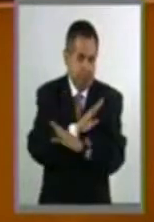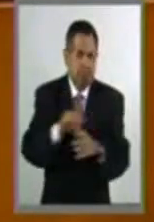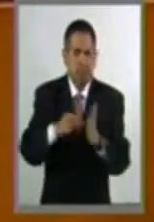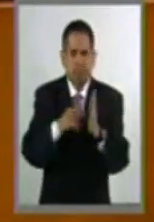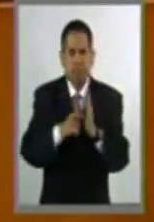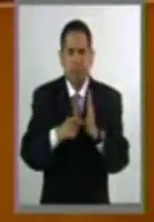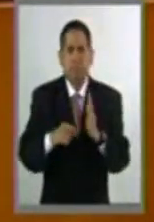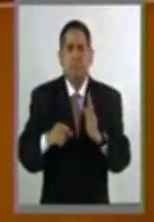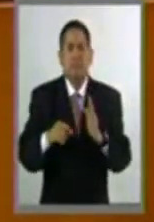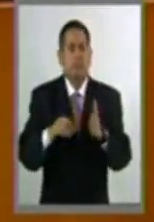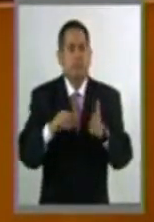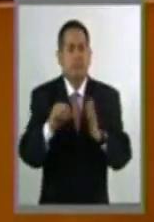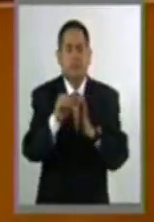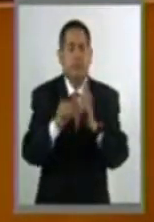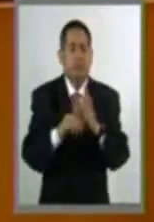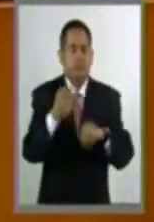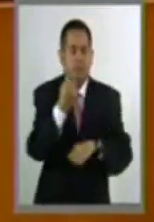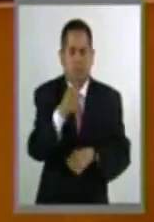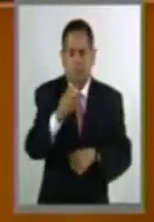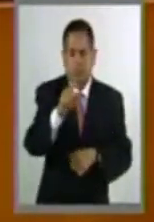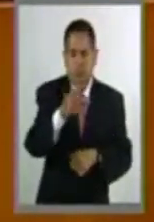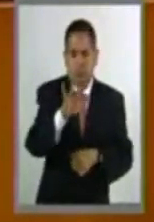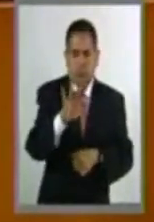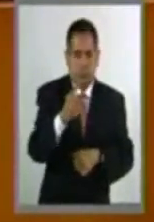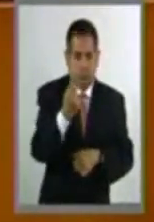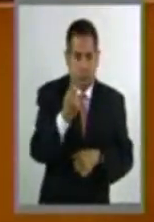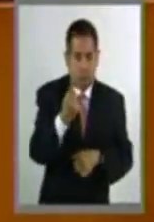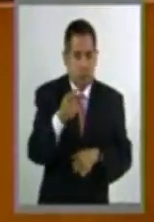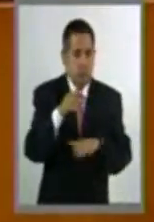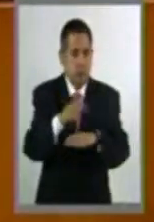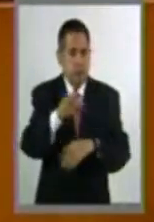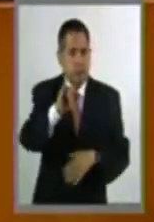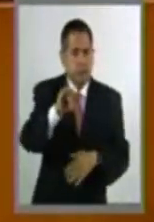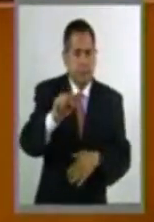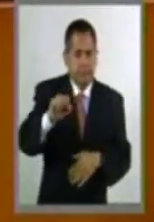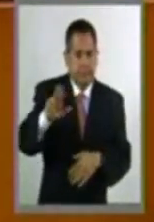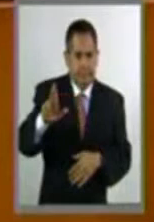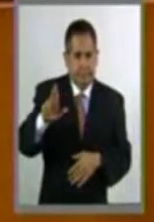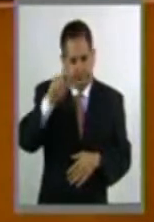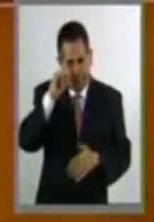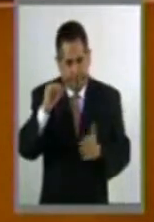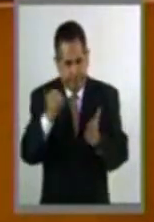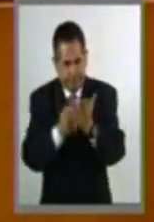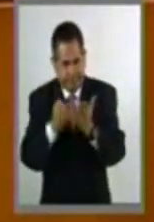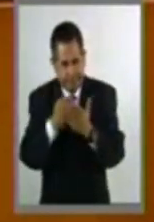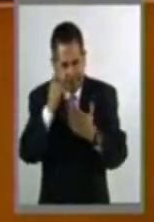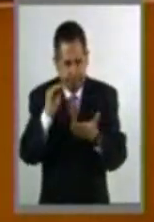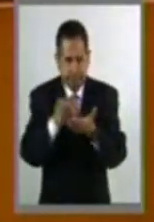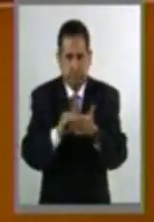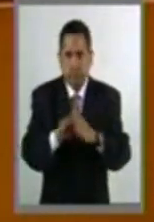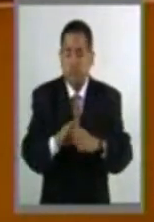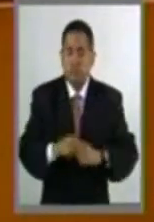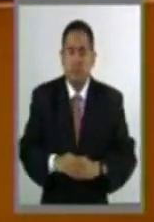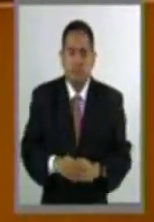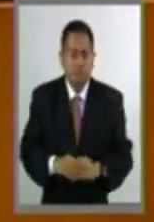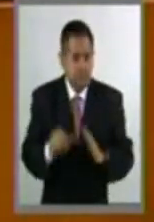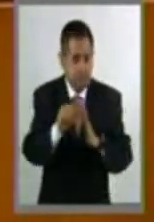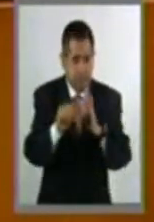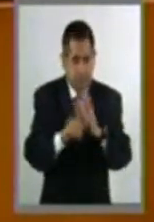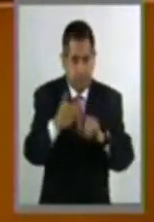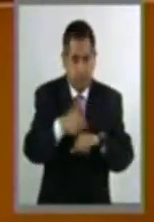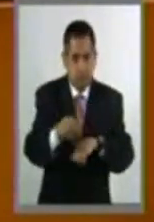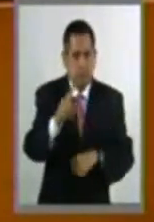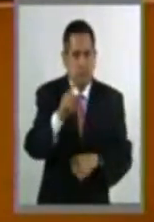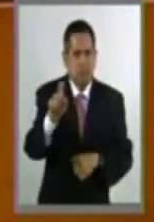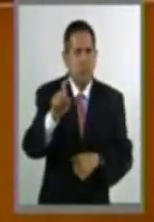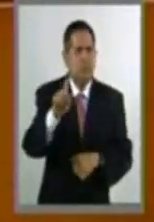fracción séptima del artículo 151 del impuesto sobre la renta para quedar como sigue. Artículo 151,